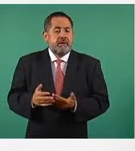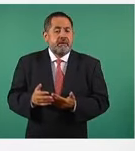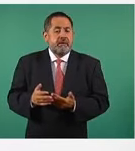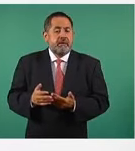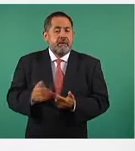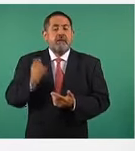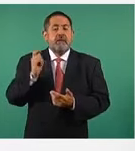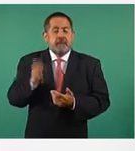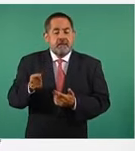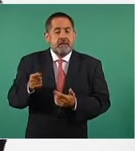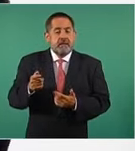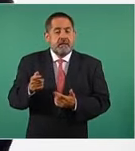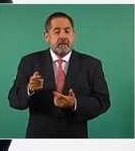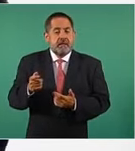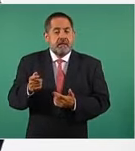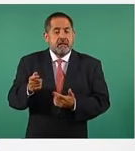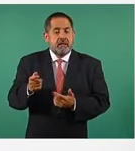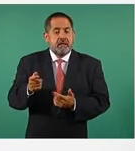se ha